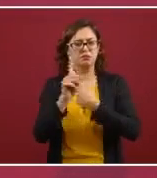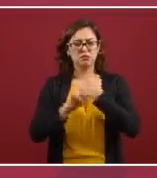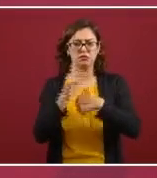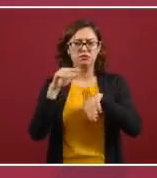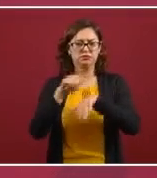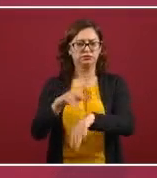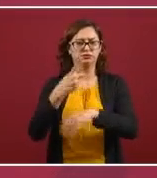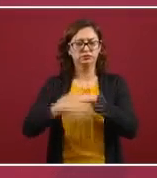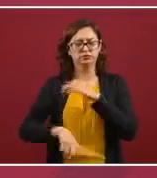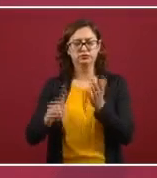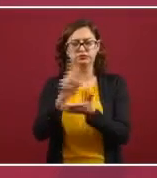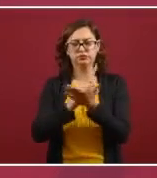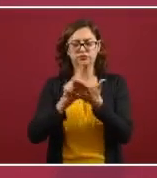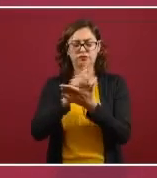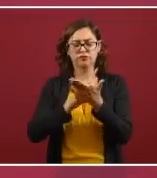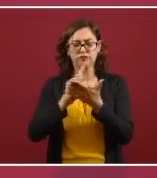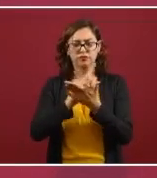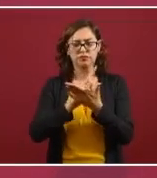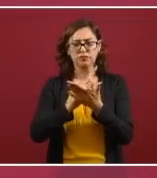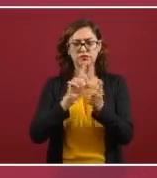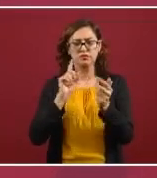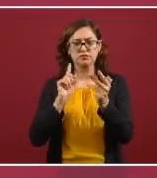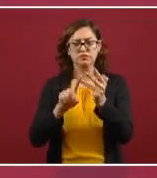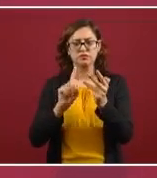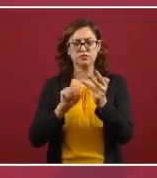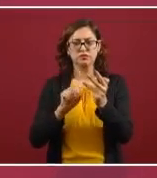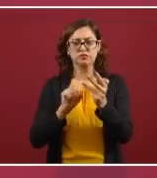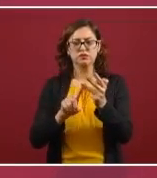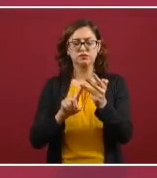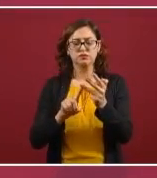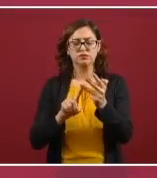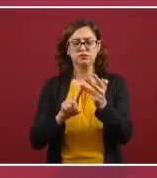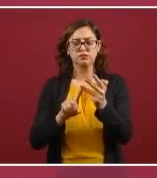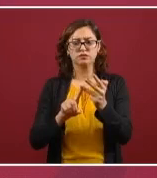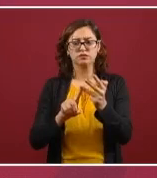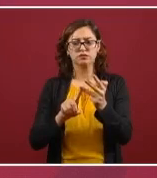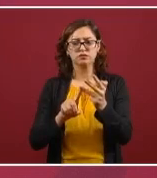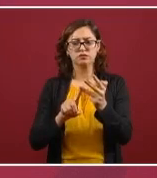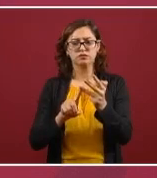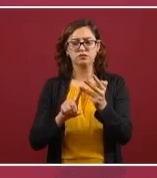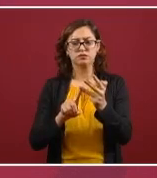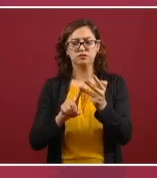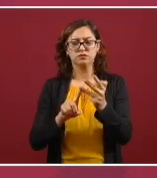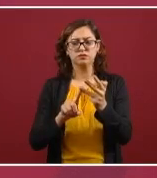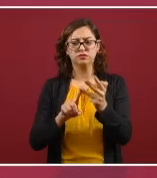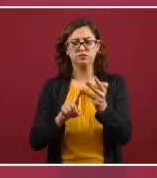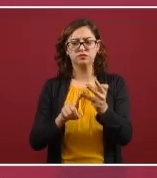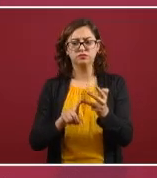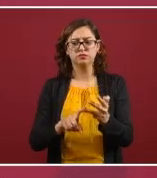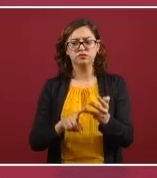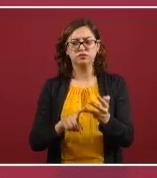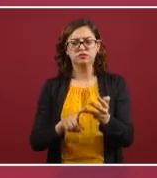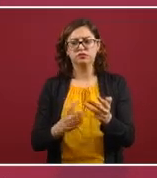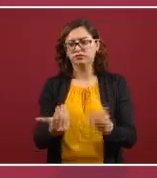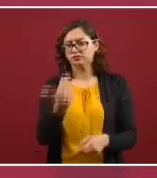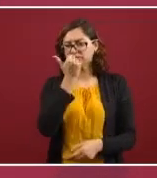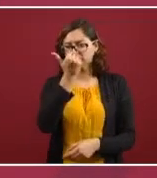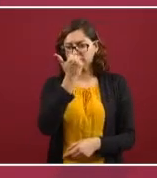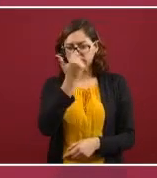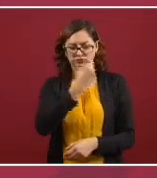La tercera acción de este programa tiene que ver con la alimentación